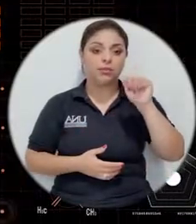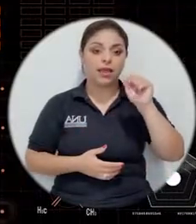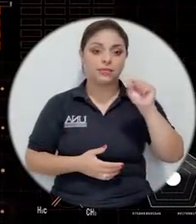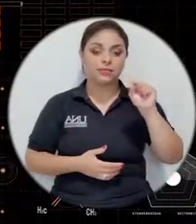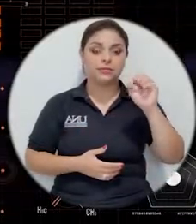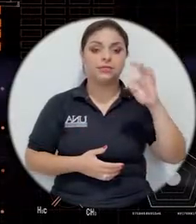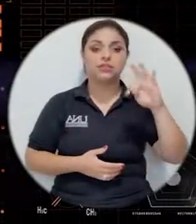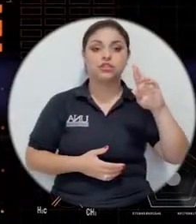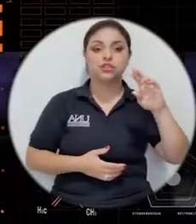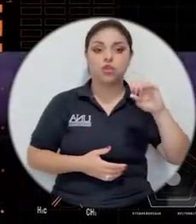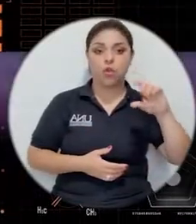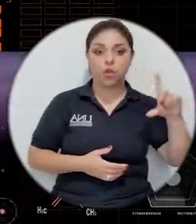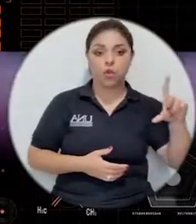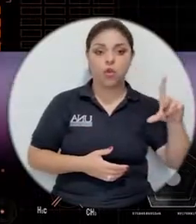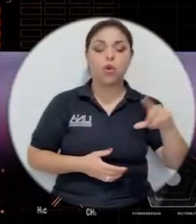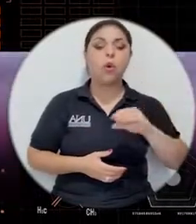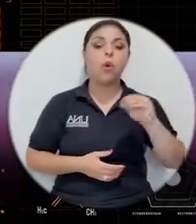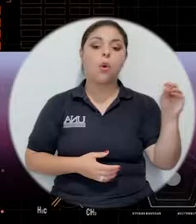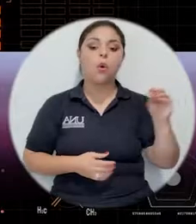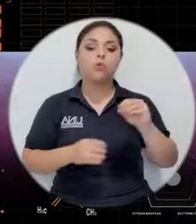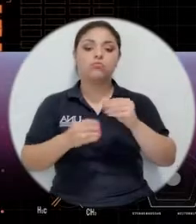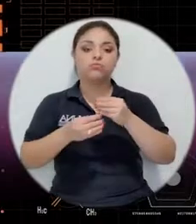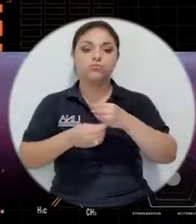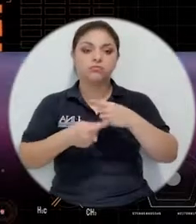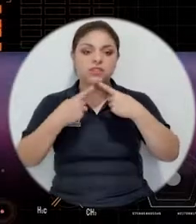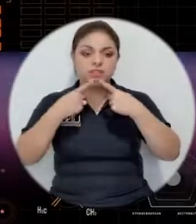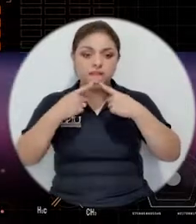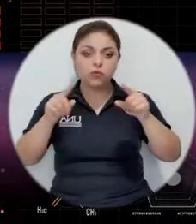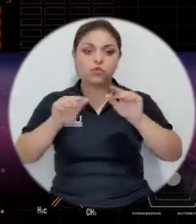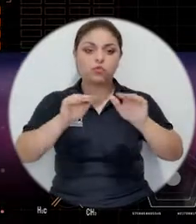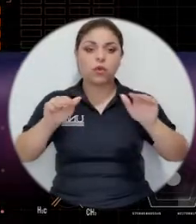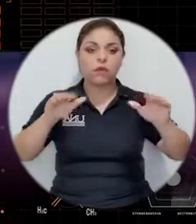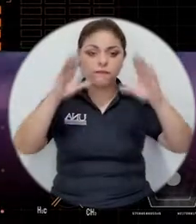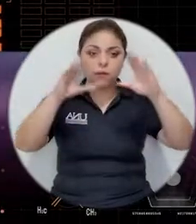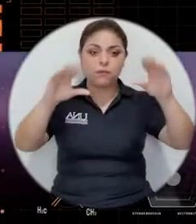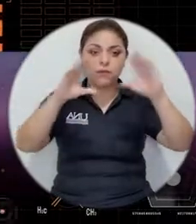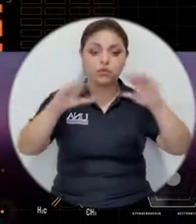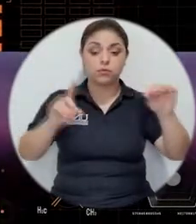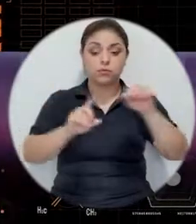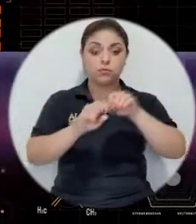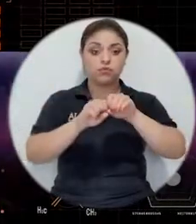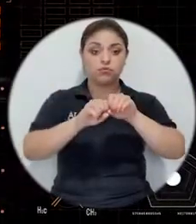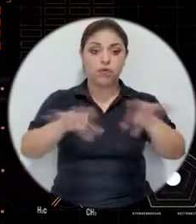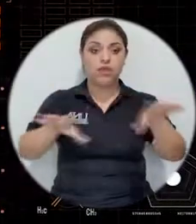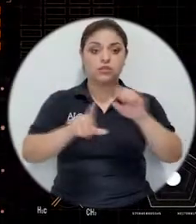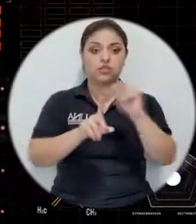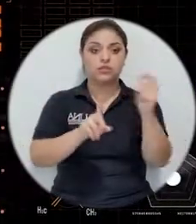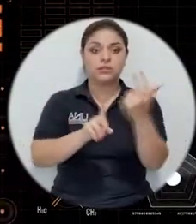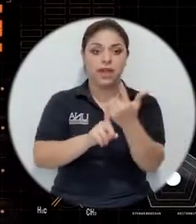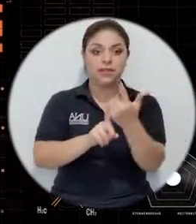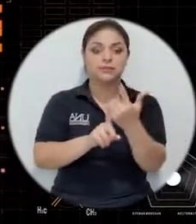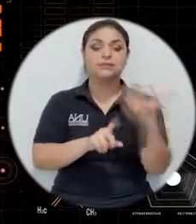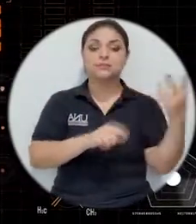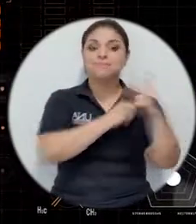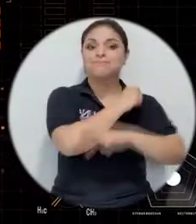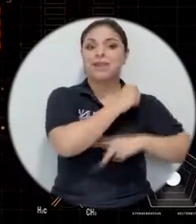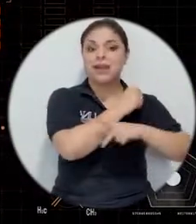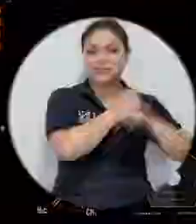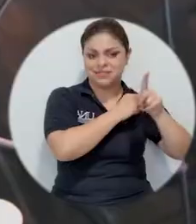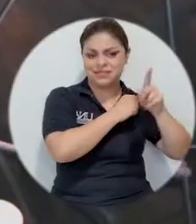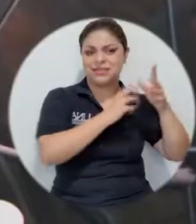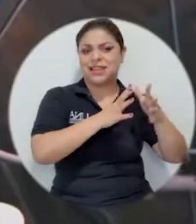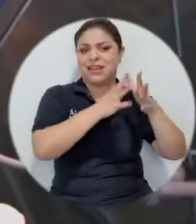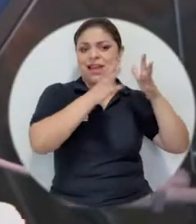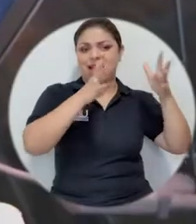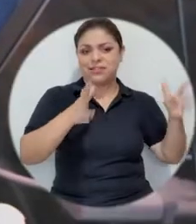difusión de información a través de redes sociales, que ya hemos visto que los países grandes recurren a